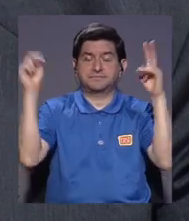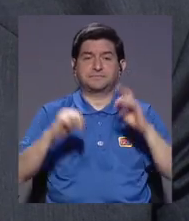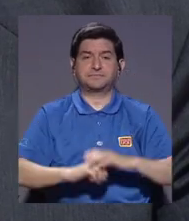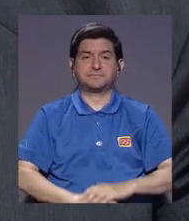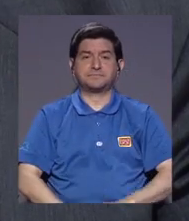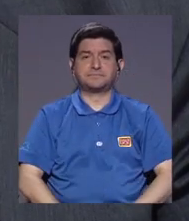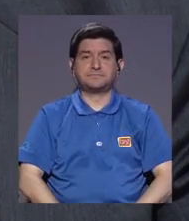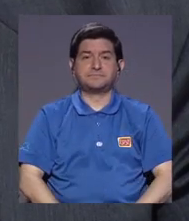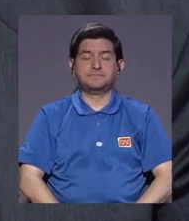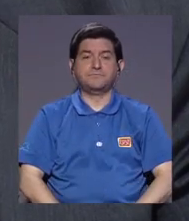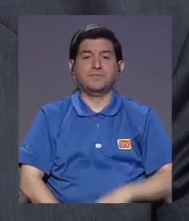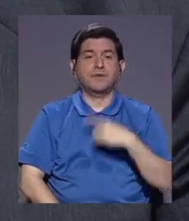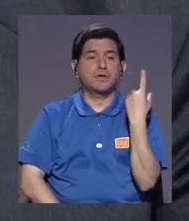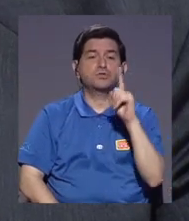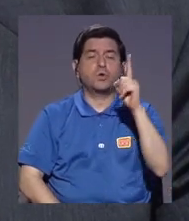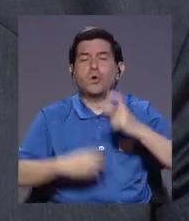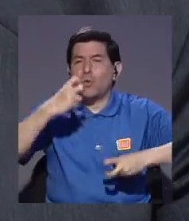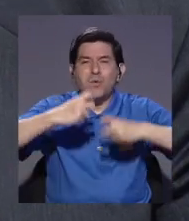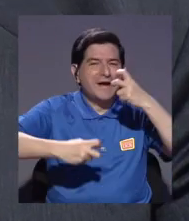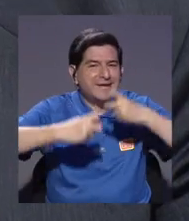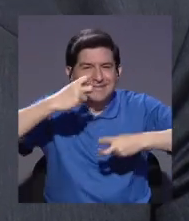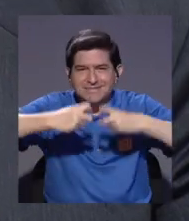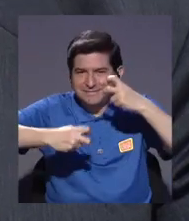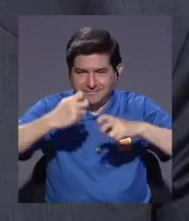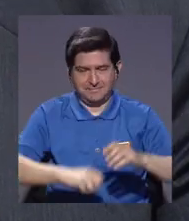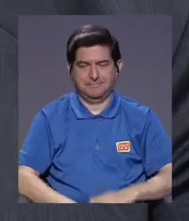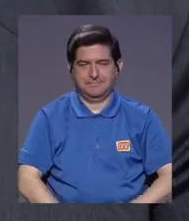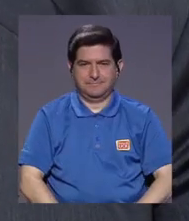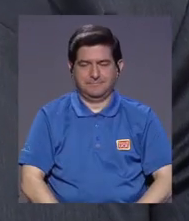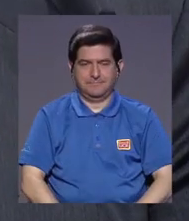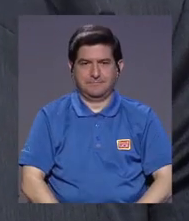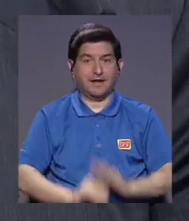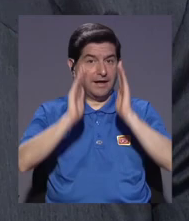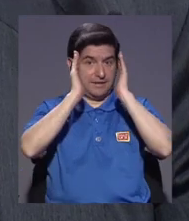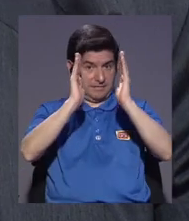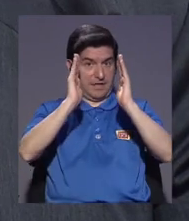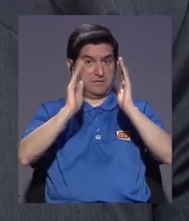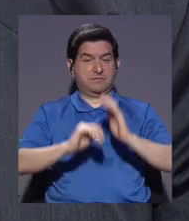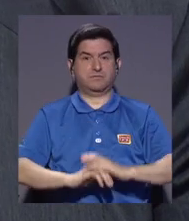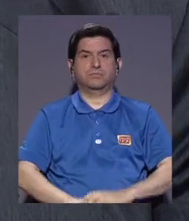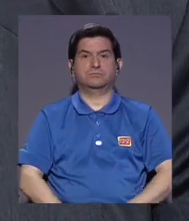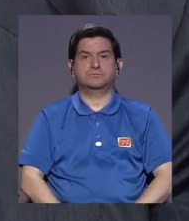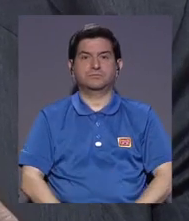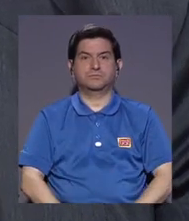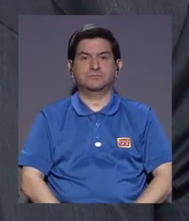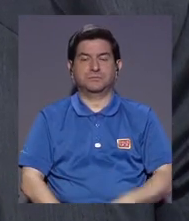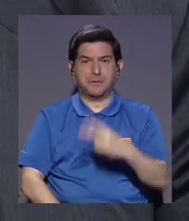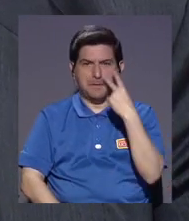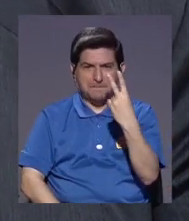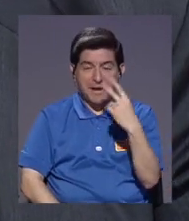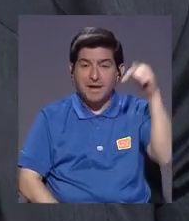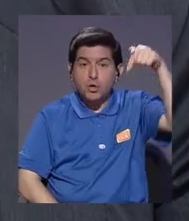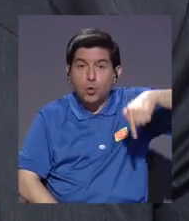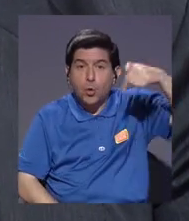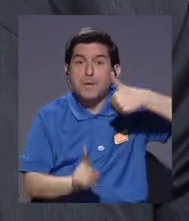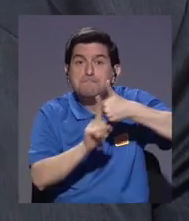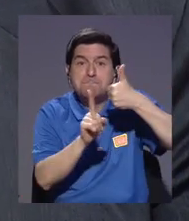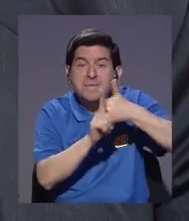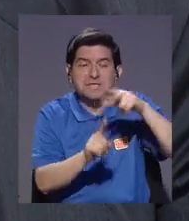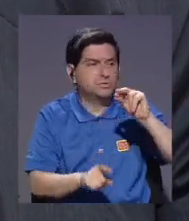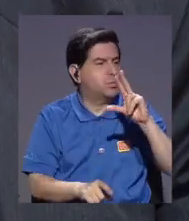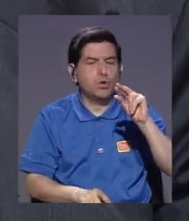frase solo una crisis y esto oigan queridos véanlo para hoy